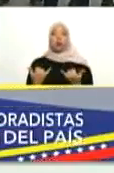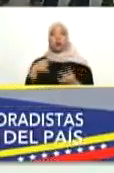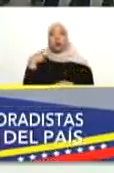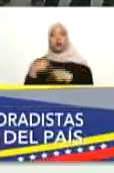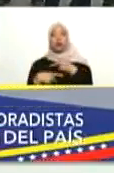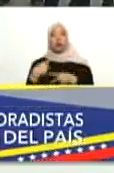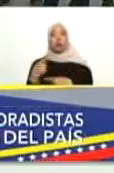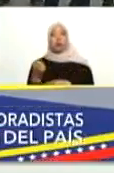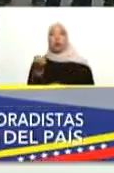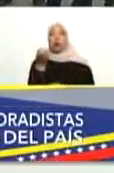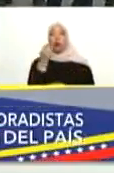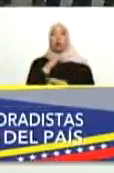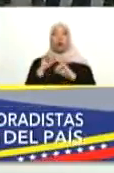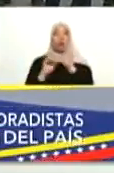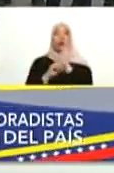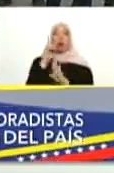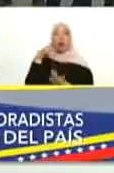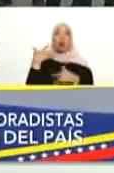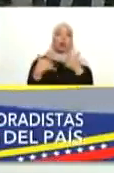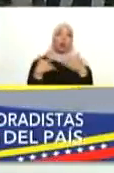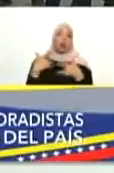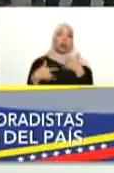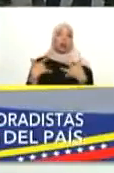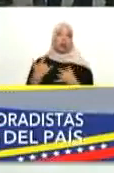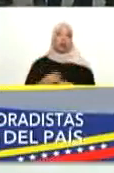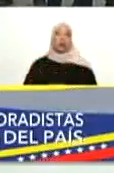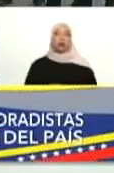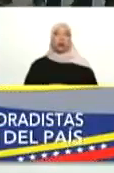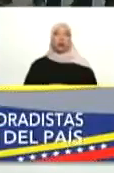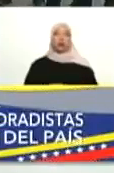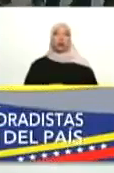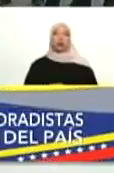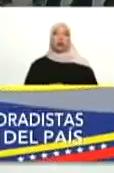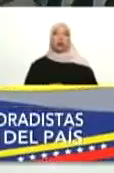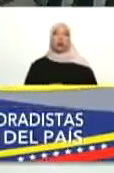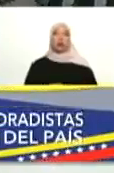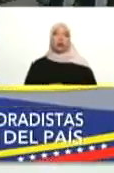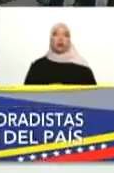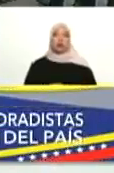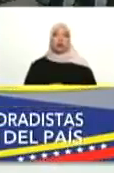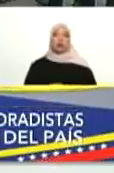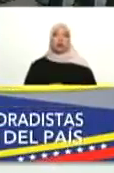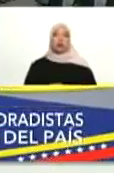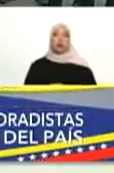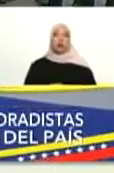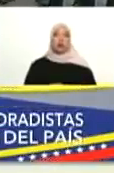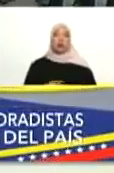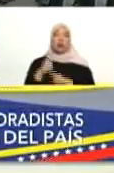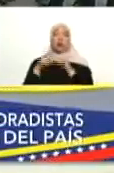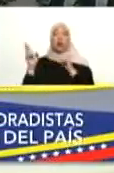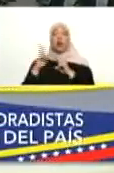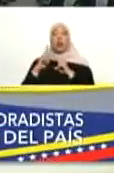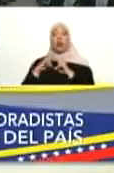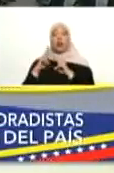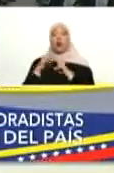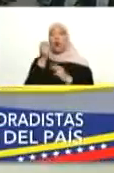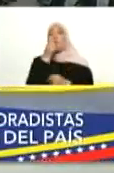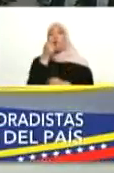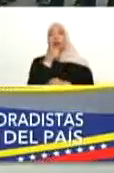productos, desarrolle su actividad. Y Táchira tiene tanta cosa